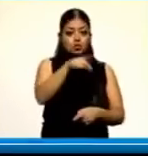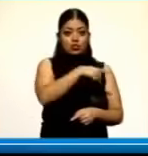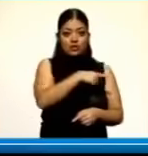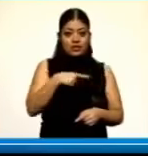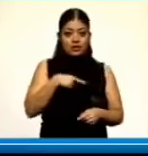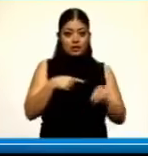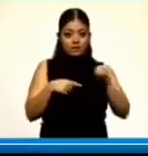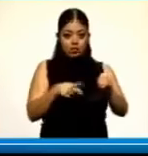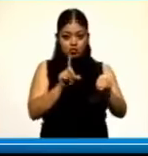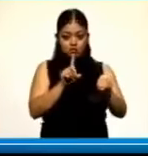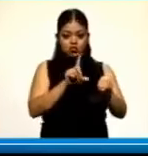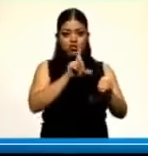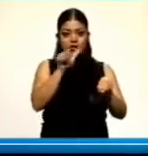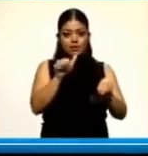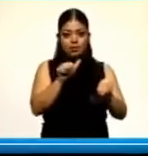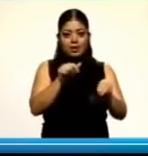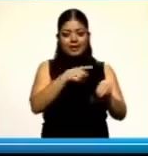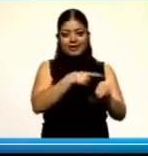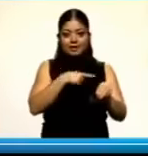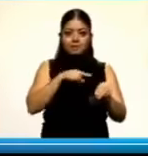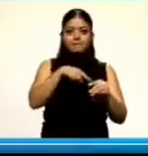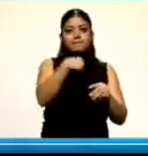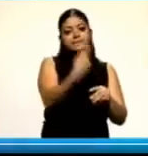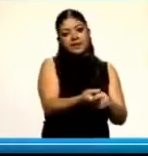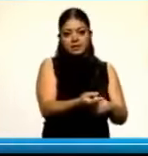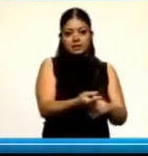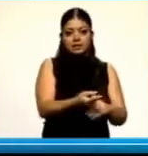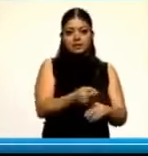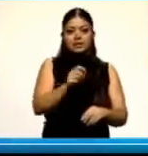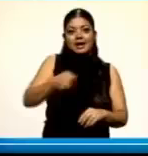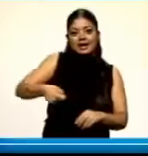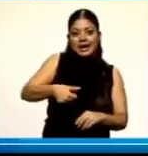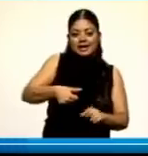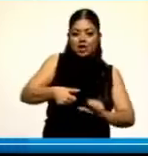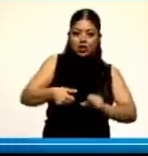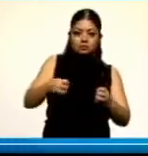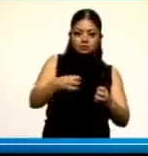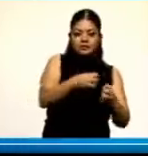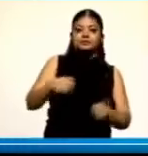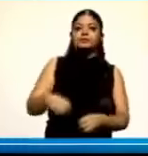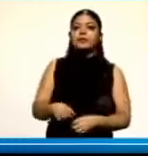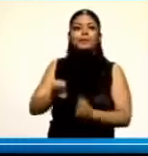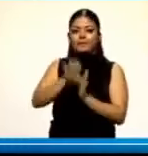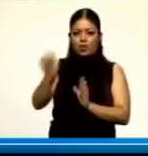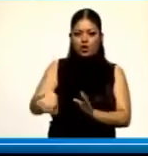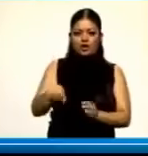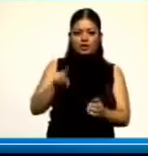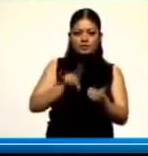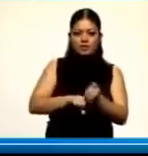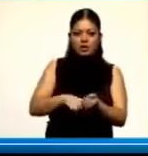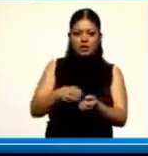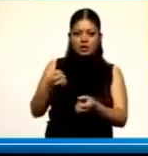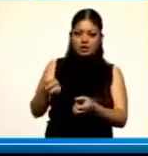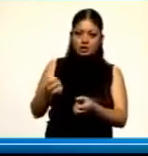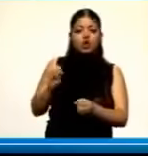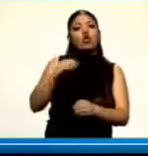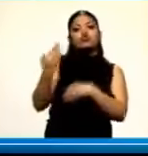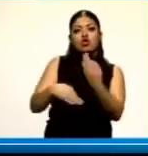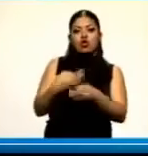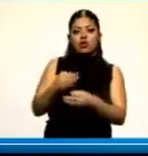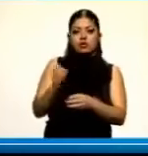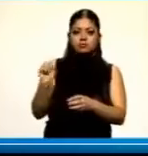entonces tienes que tumbar una, pegarles con otra canica. Por ejemplo, una de estas o todas, uno